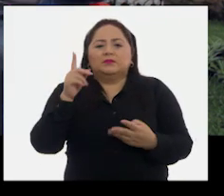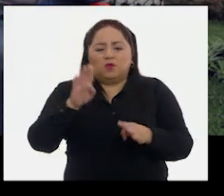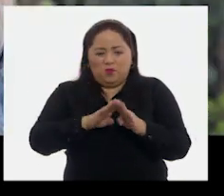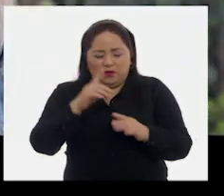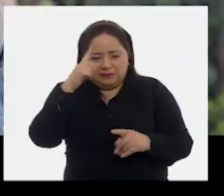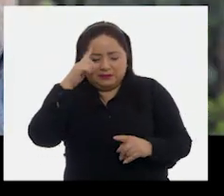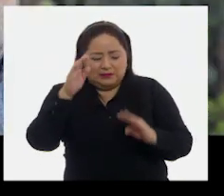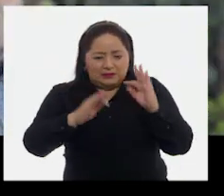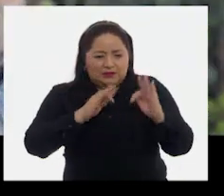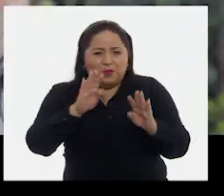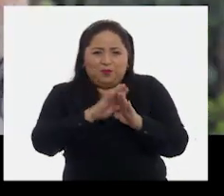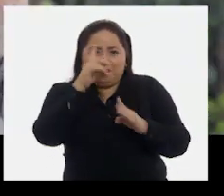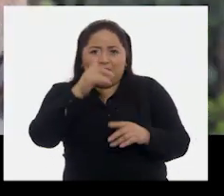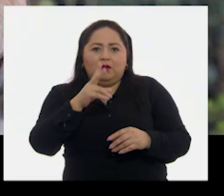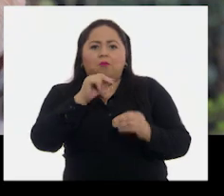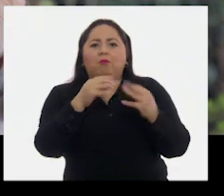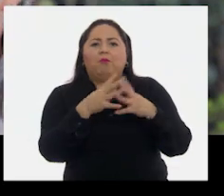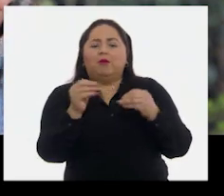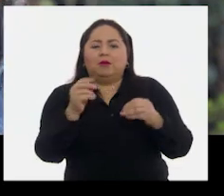tratar de